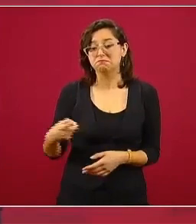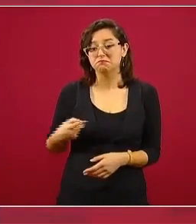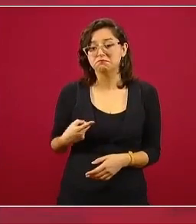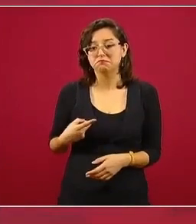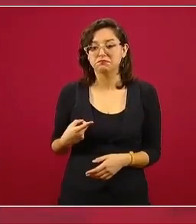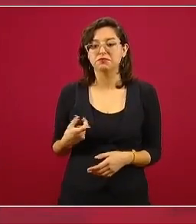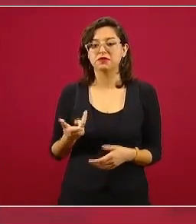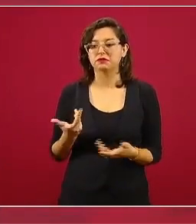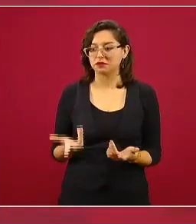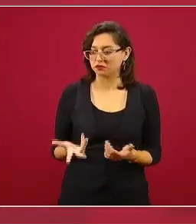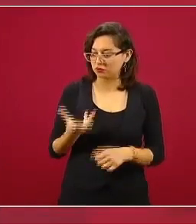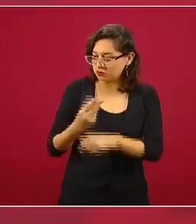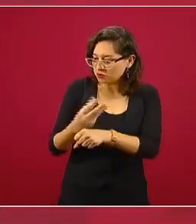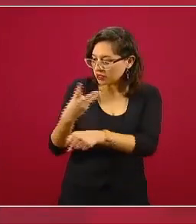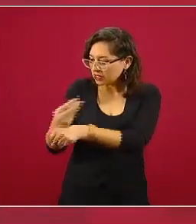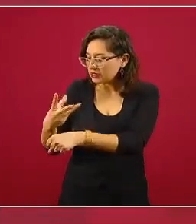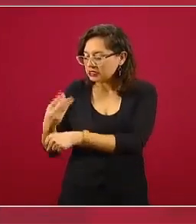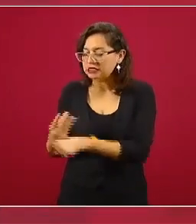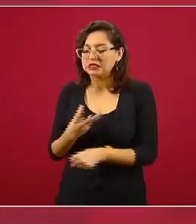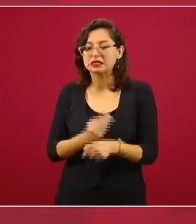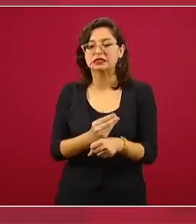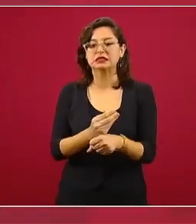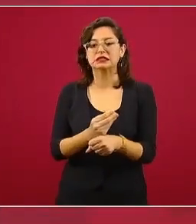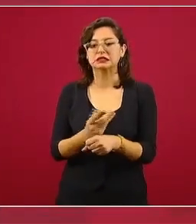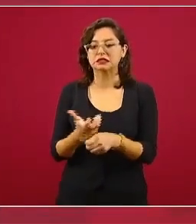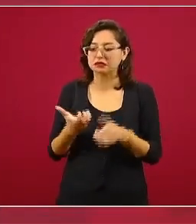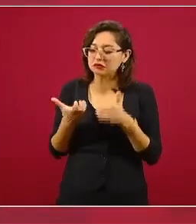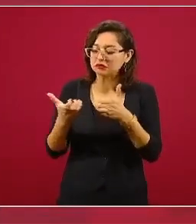hacer los caminos